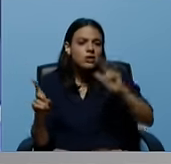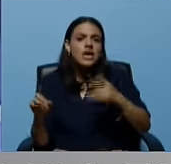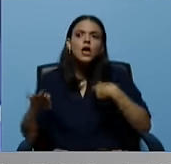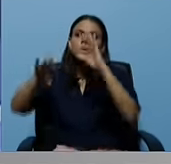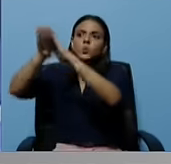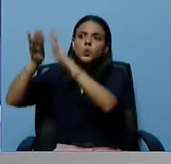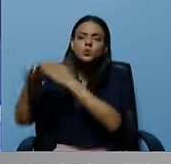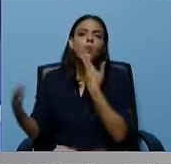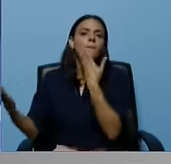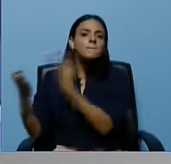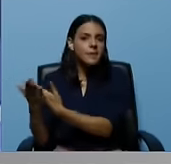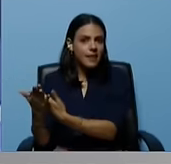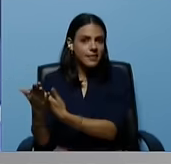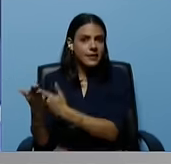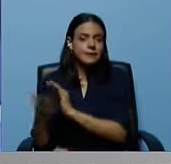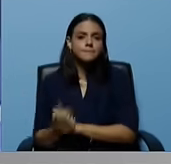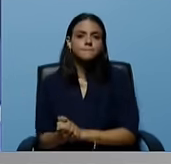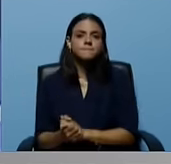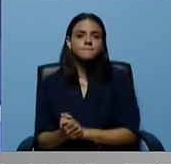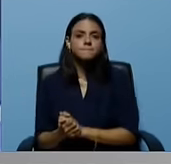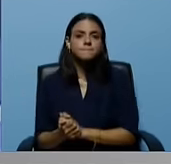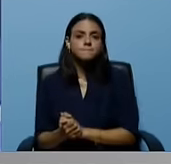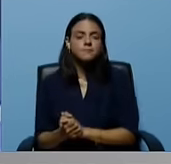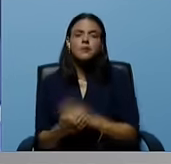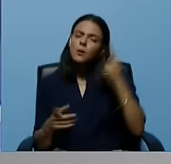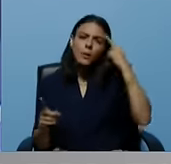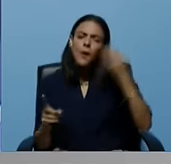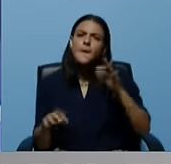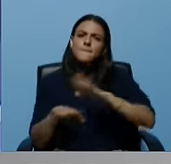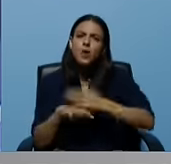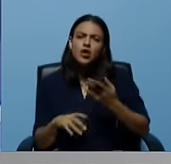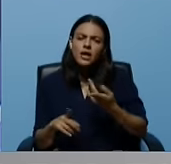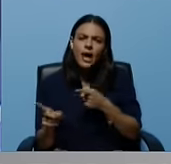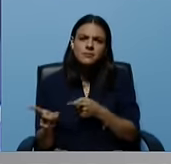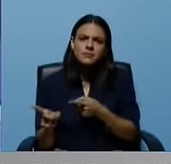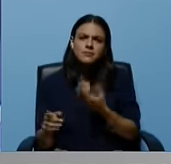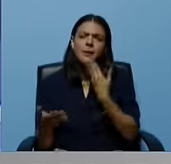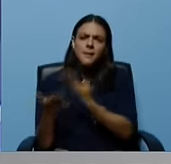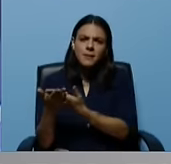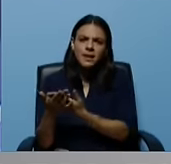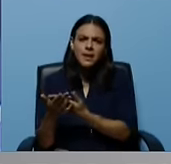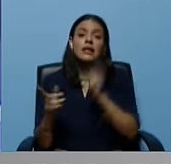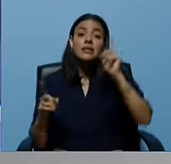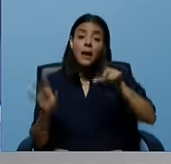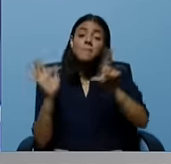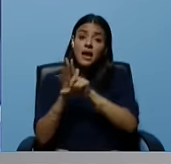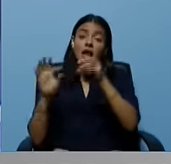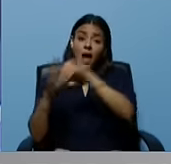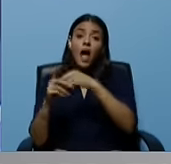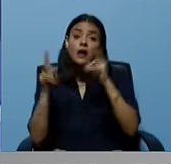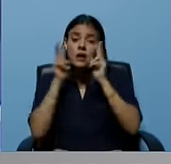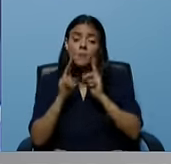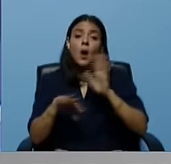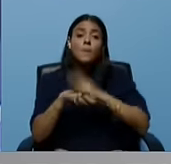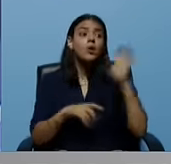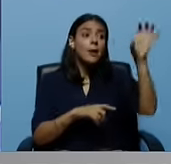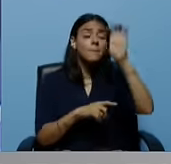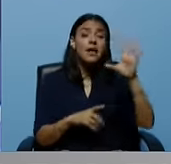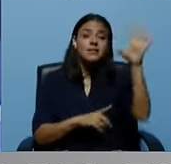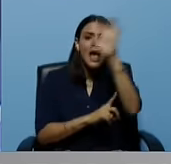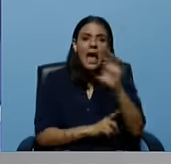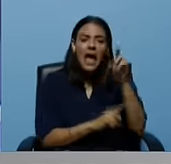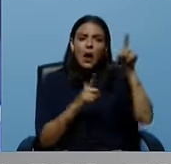intención y por una razón muy precisa, también legal. Los países europeos